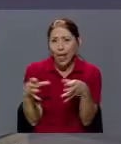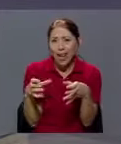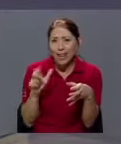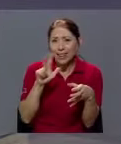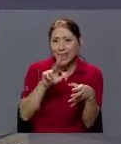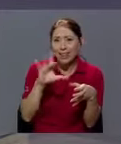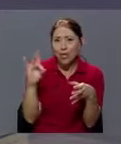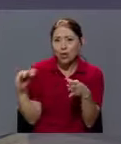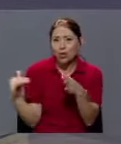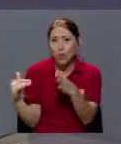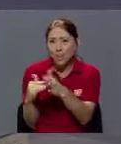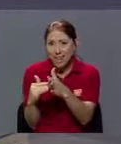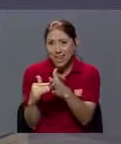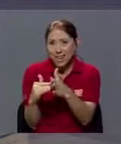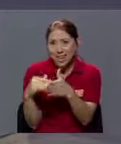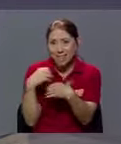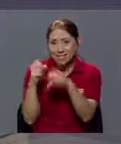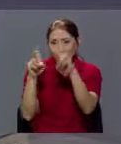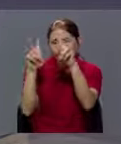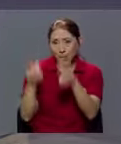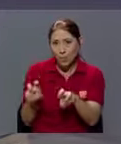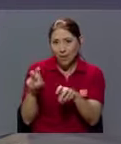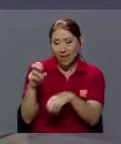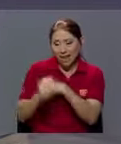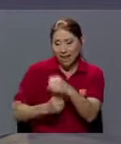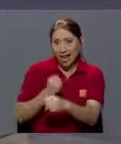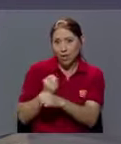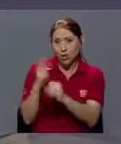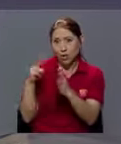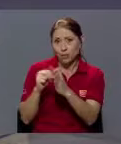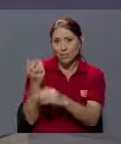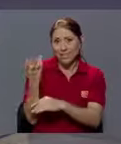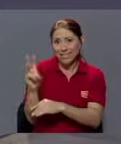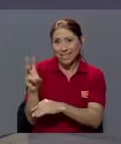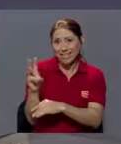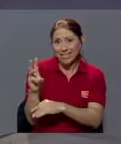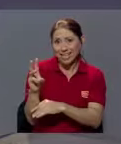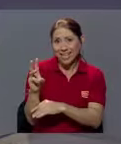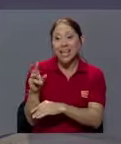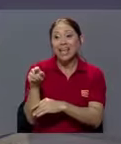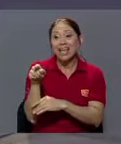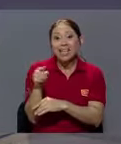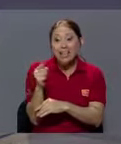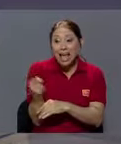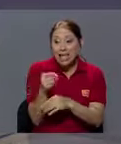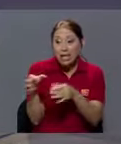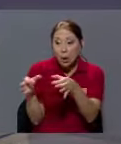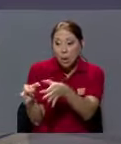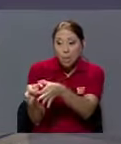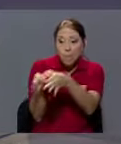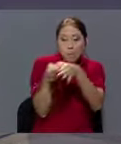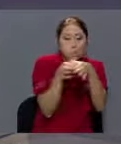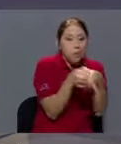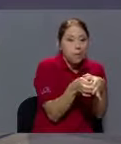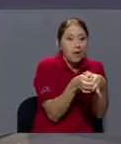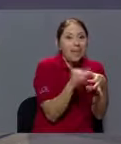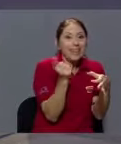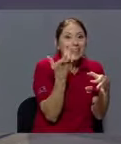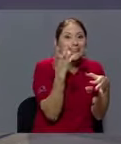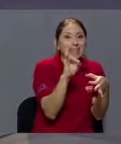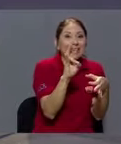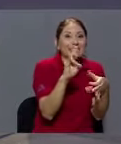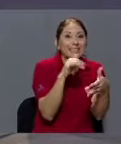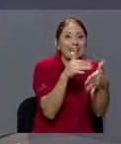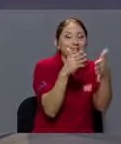38,000 que hicieron la prueba en el 16, solo 17 estudiantes que proceden